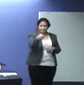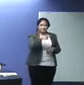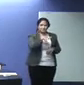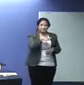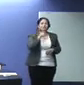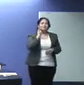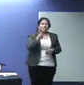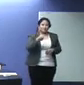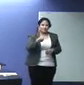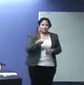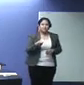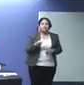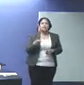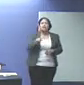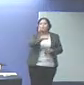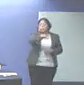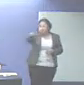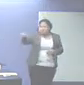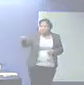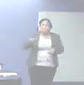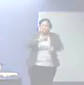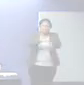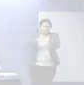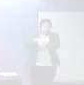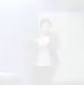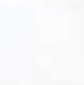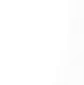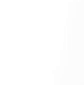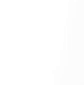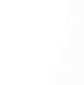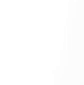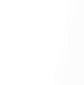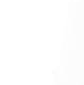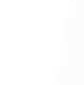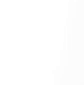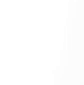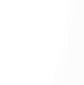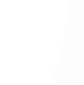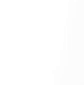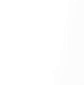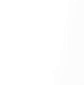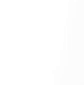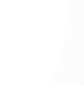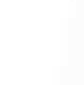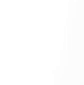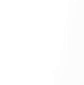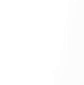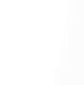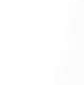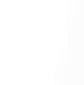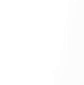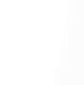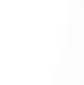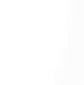¿Cuáles son las preguntas que yo les invito a hacer para entender la discapacidad? ¿Por qué se habla así? ¿Para qué se habla así? ¿Y a quiénes